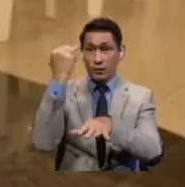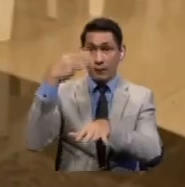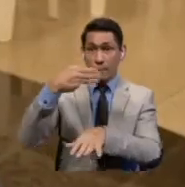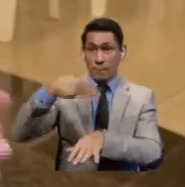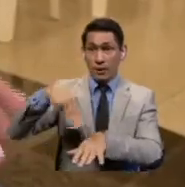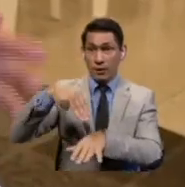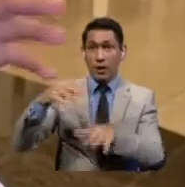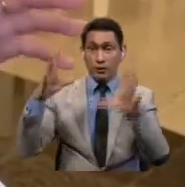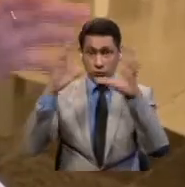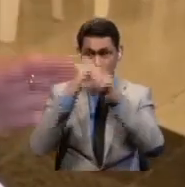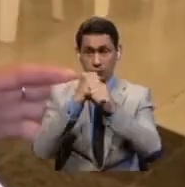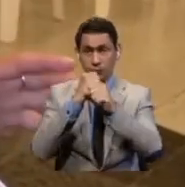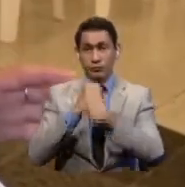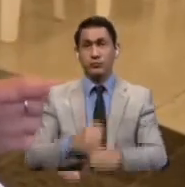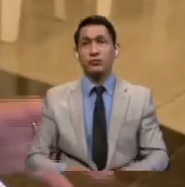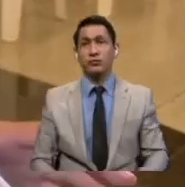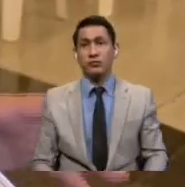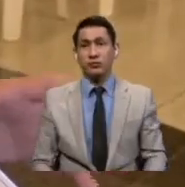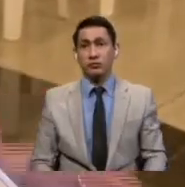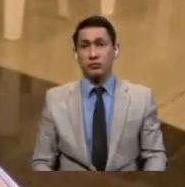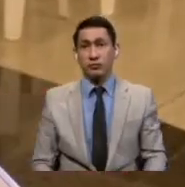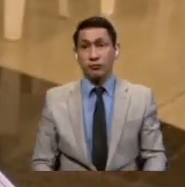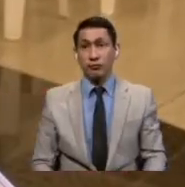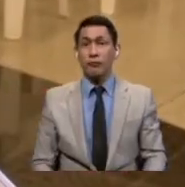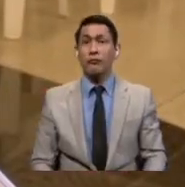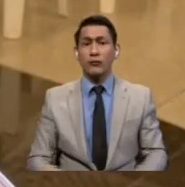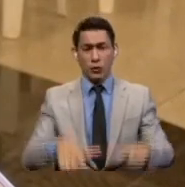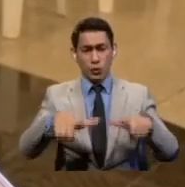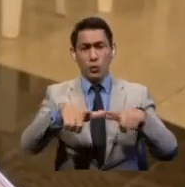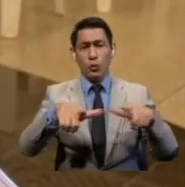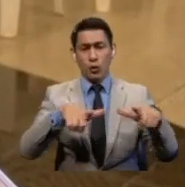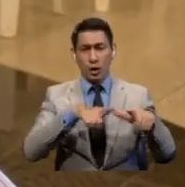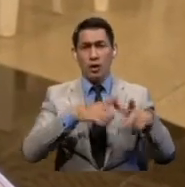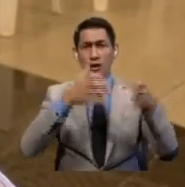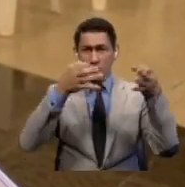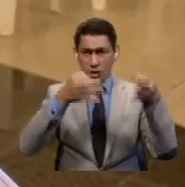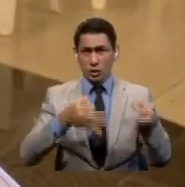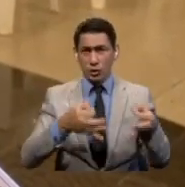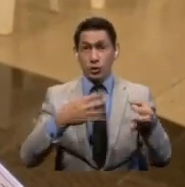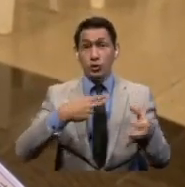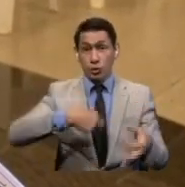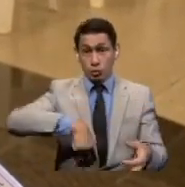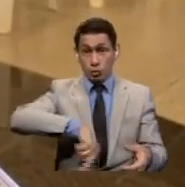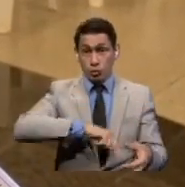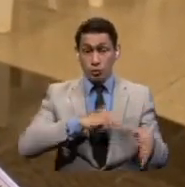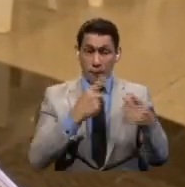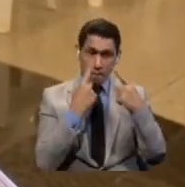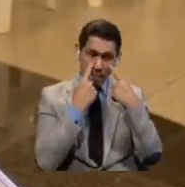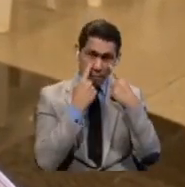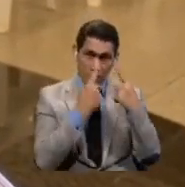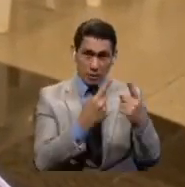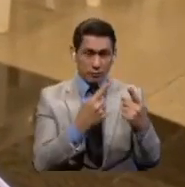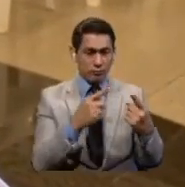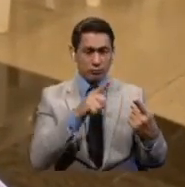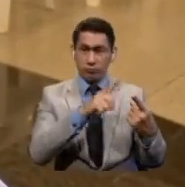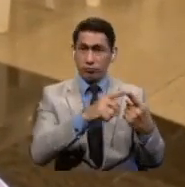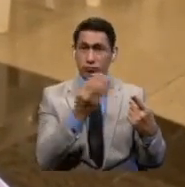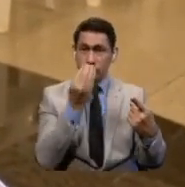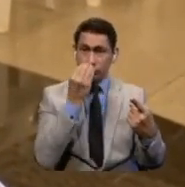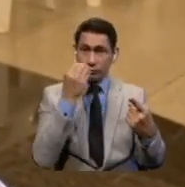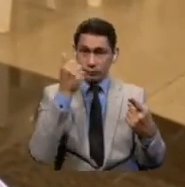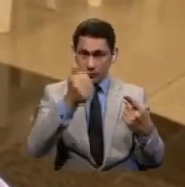noche. Están en un lugar seguro en donde nos hemos preocupado de que tengan la